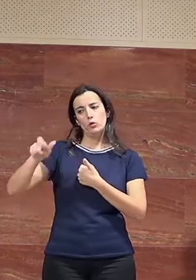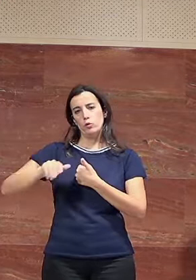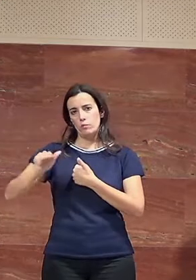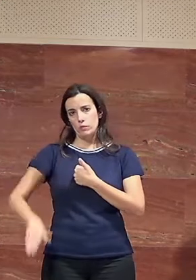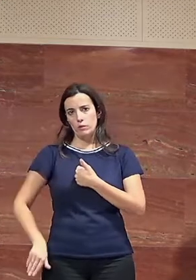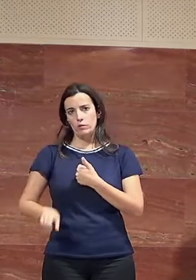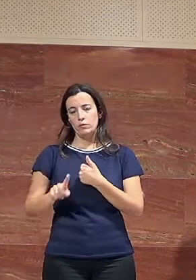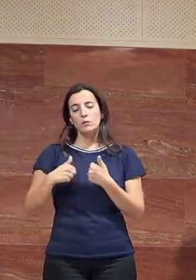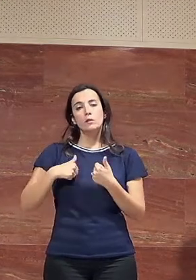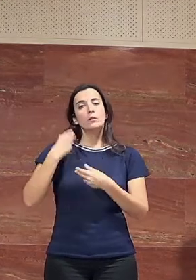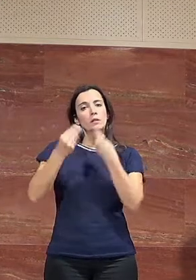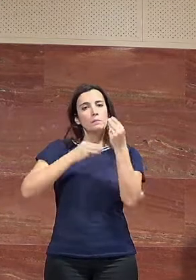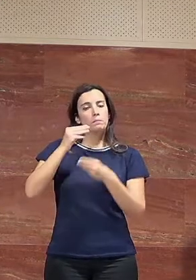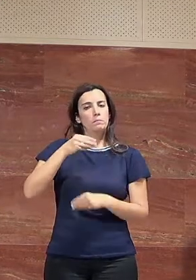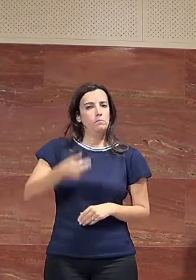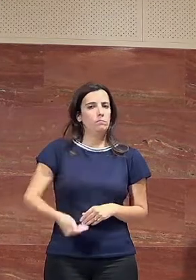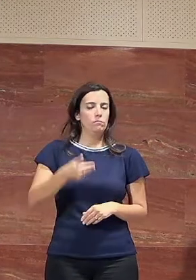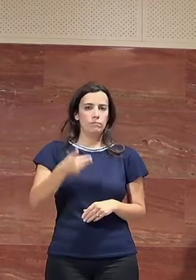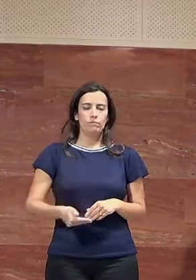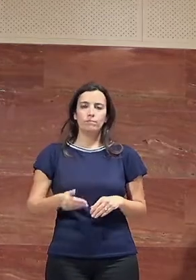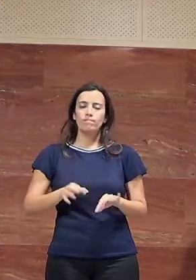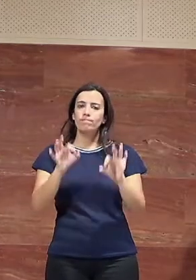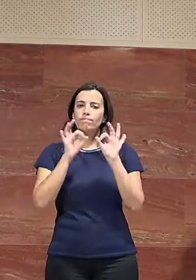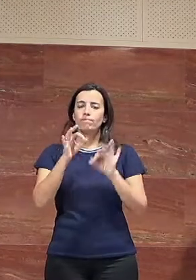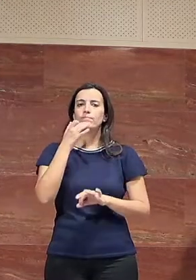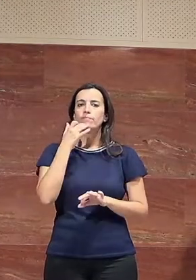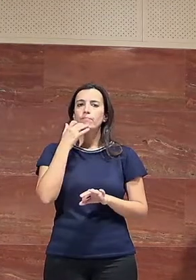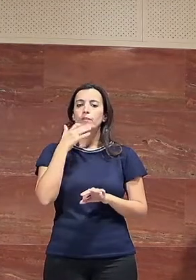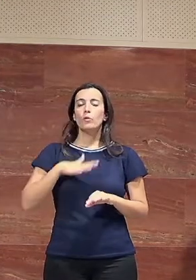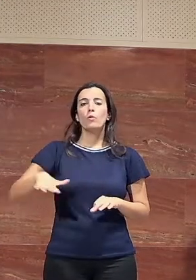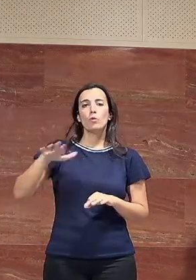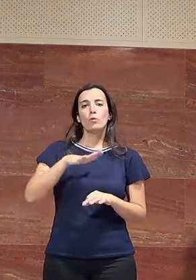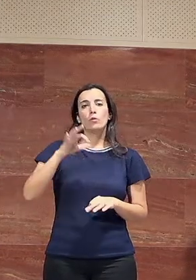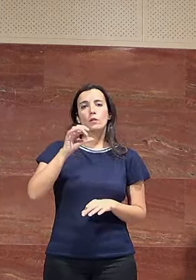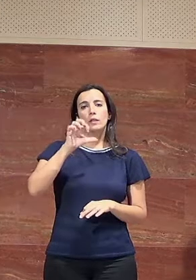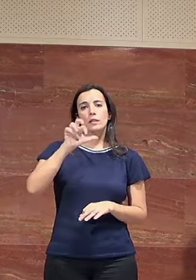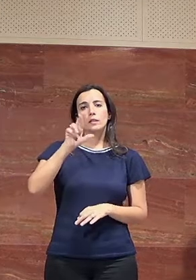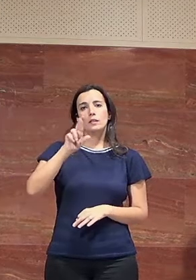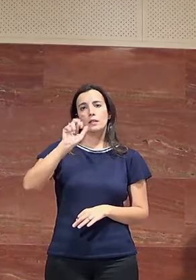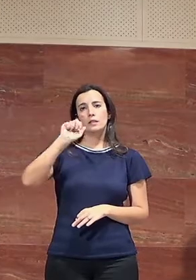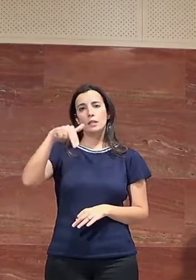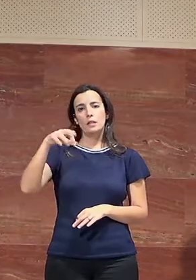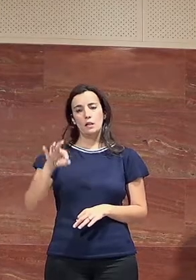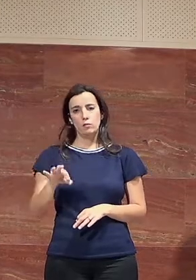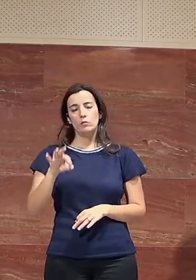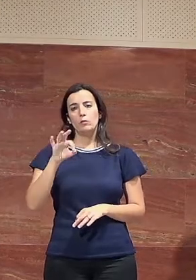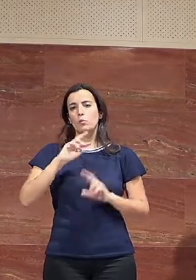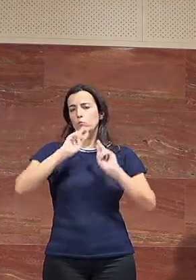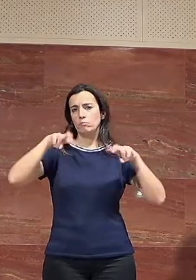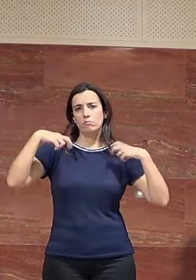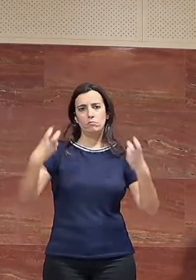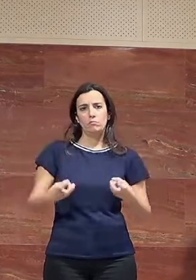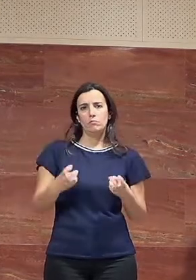muy importante, y en concreto si hay la zona de Serrano, con su nueva